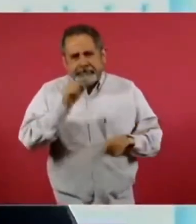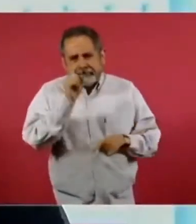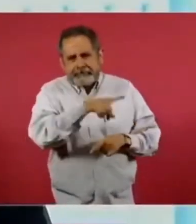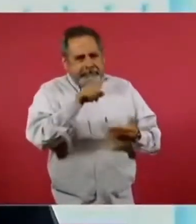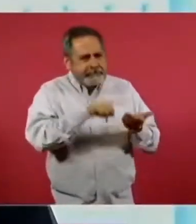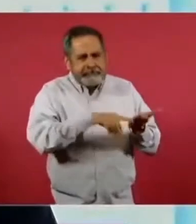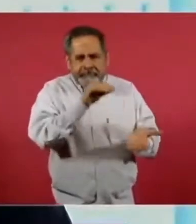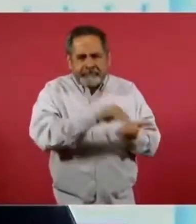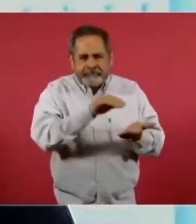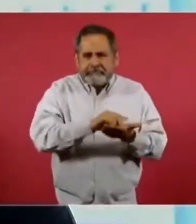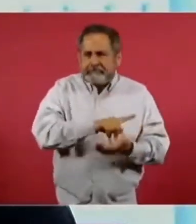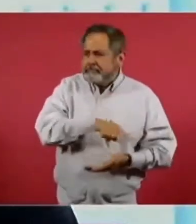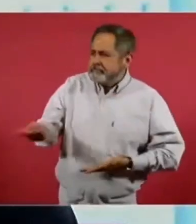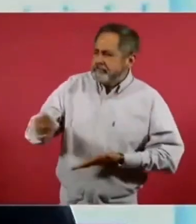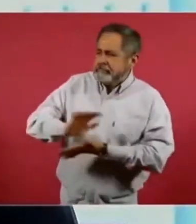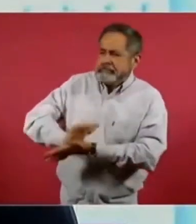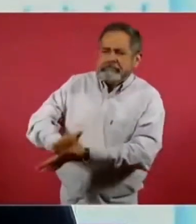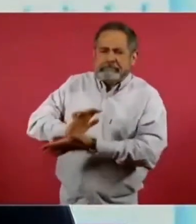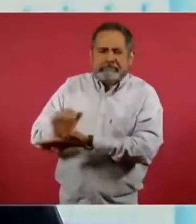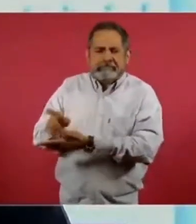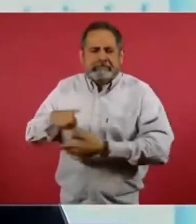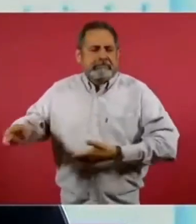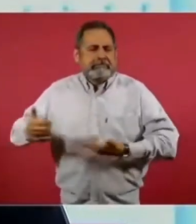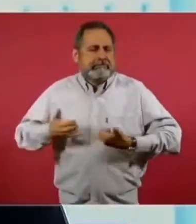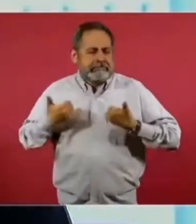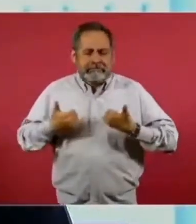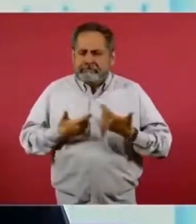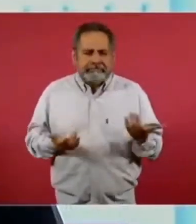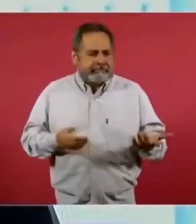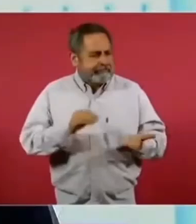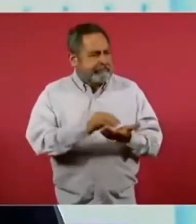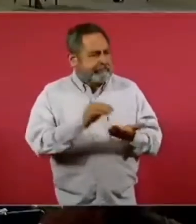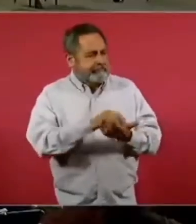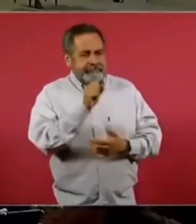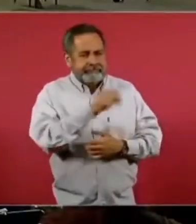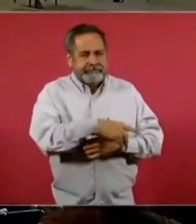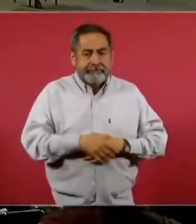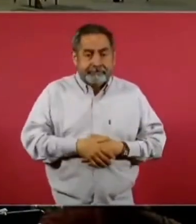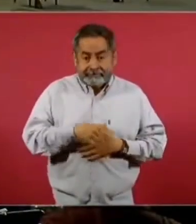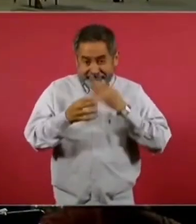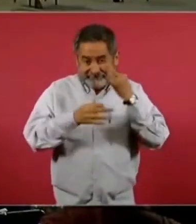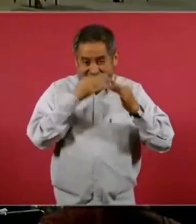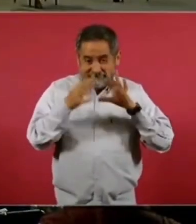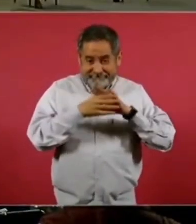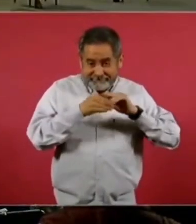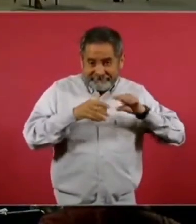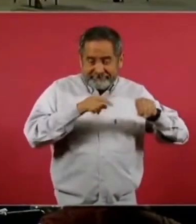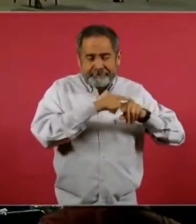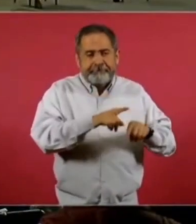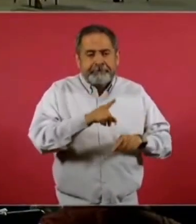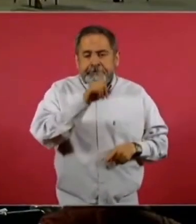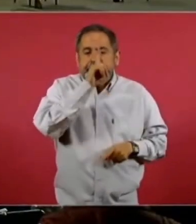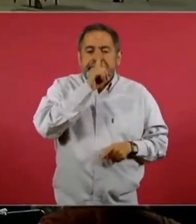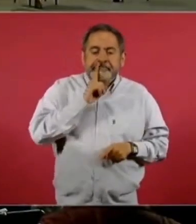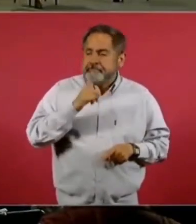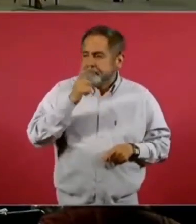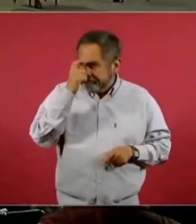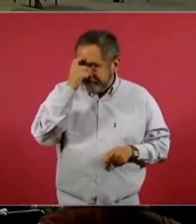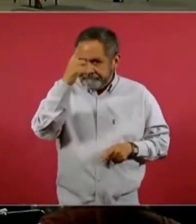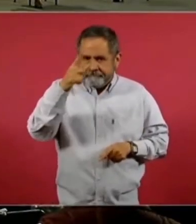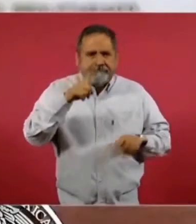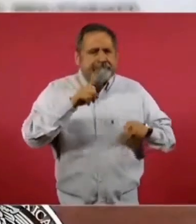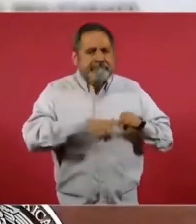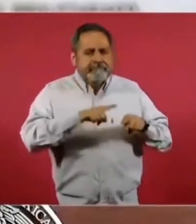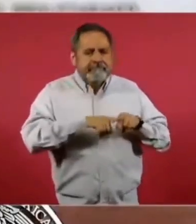están los medios discriminando jóvenes. Lo destacado es que todas esas notas se basan en una mentira construida, y